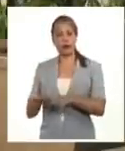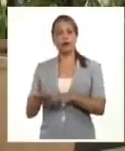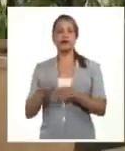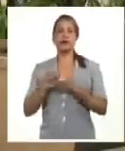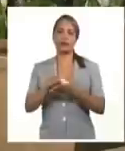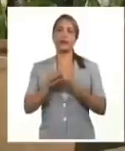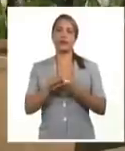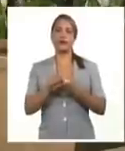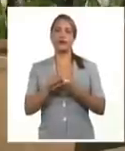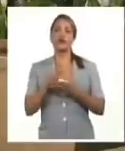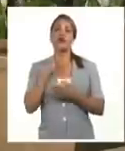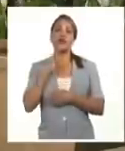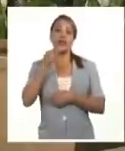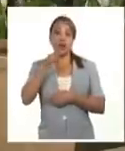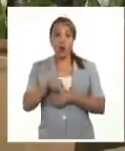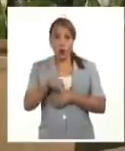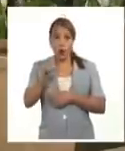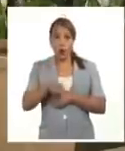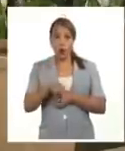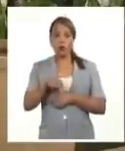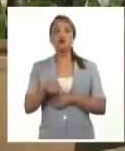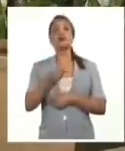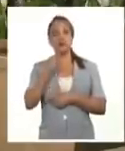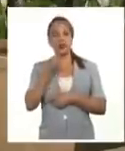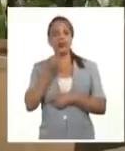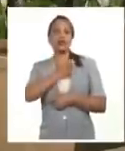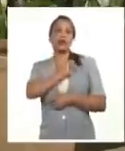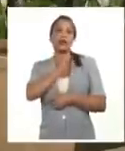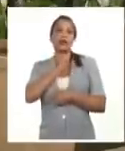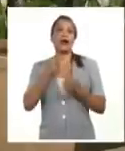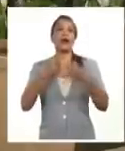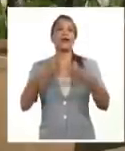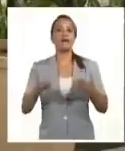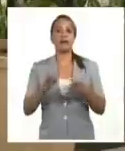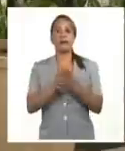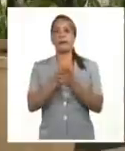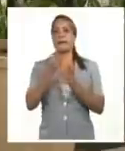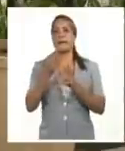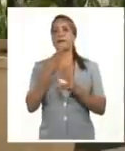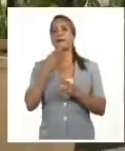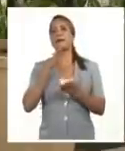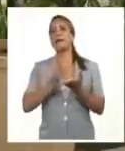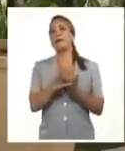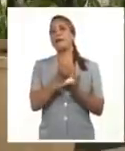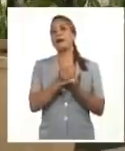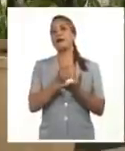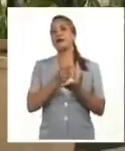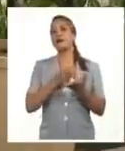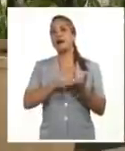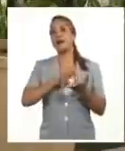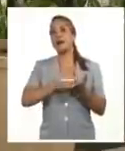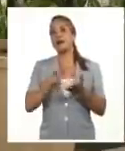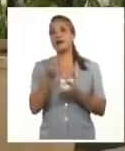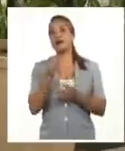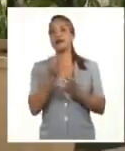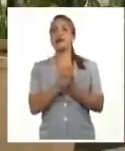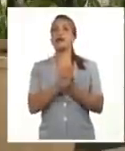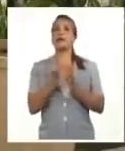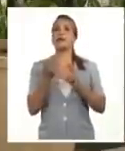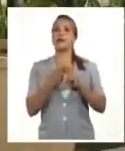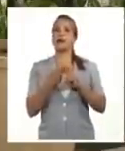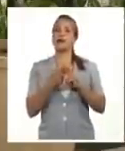servicios y debió haber reabierto justamente hoy, martes 10 de mayo. Sin embargo, lamentablemente no